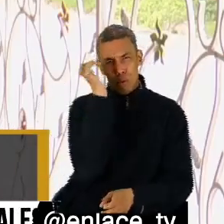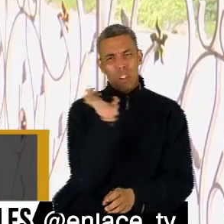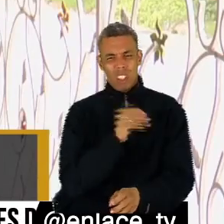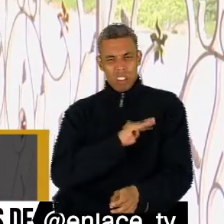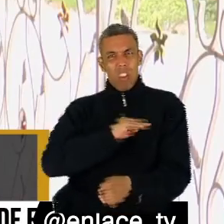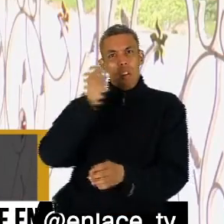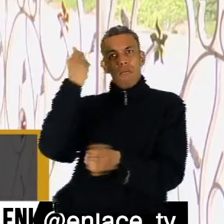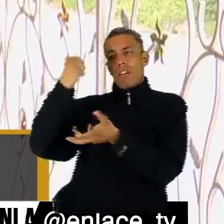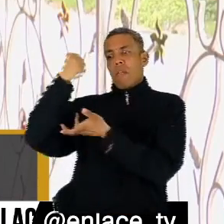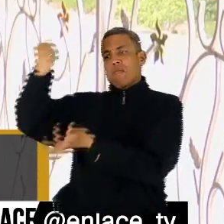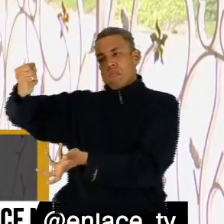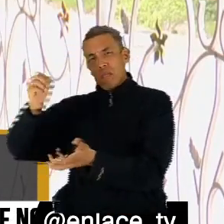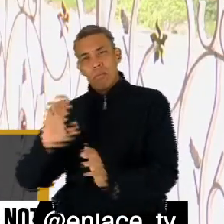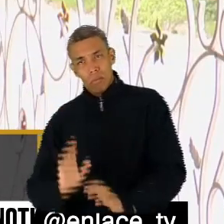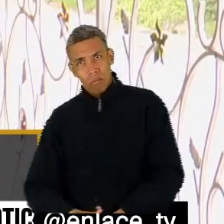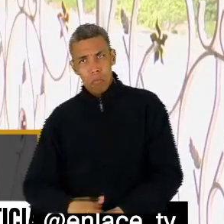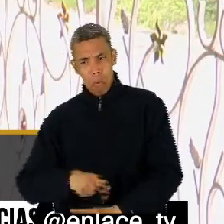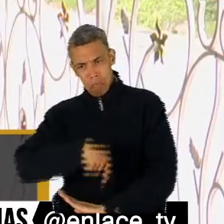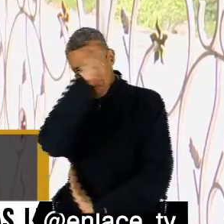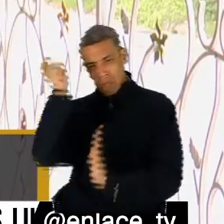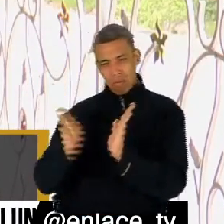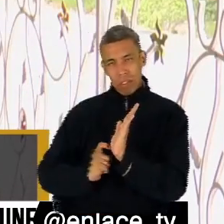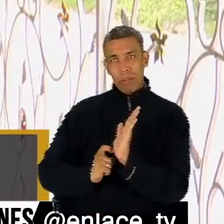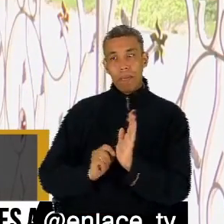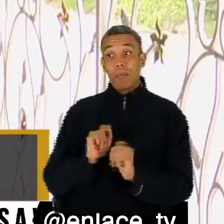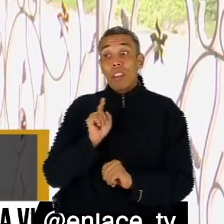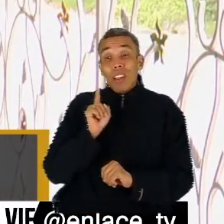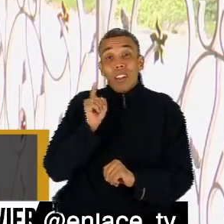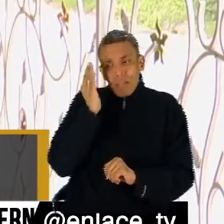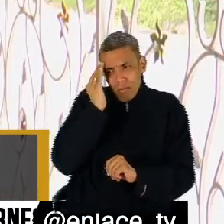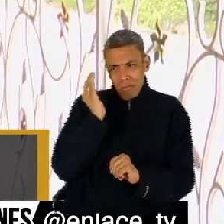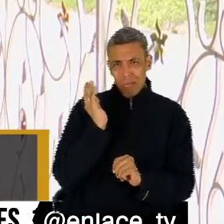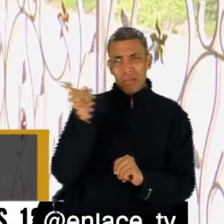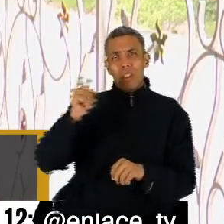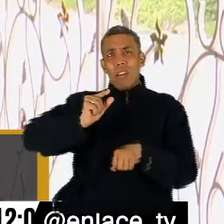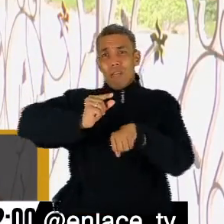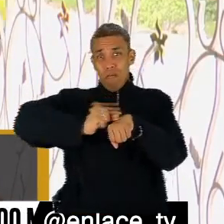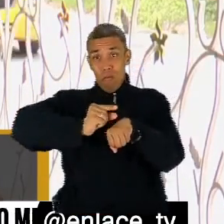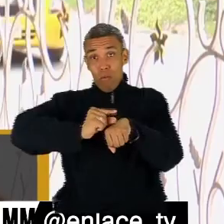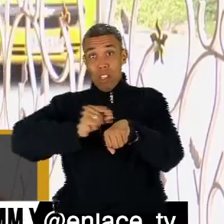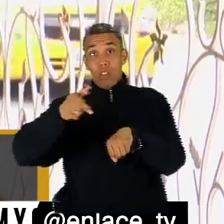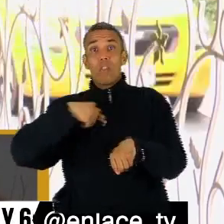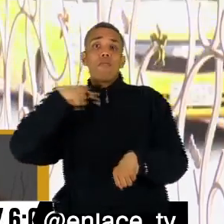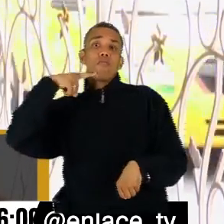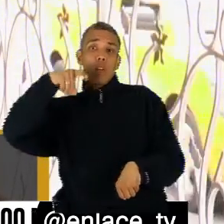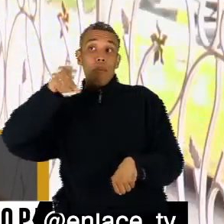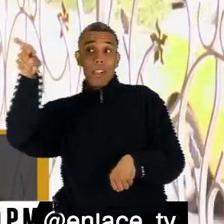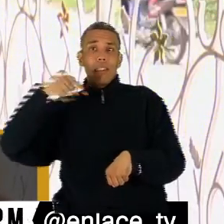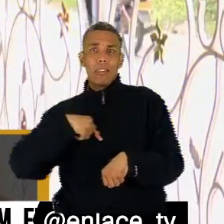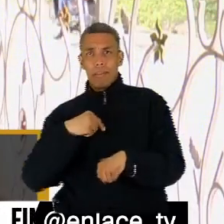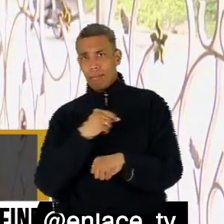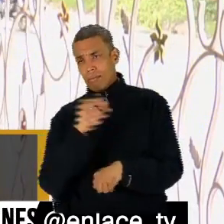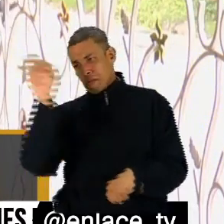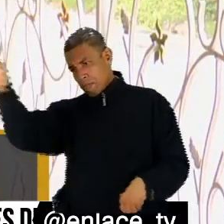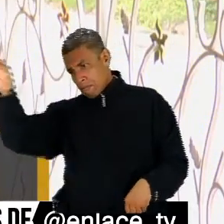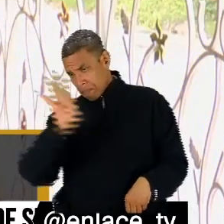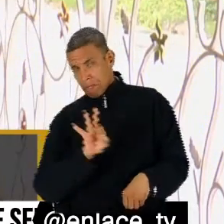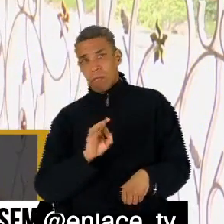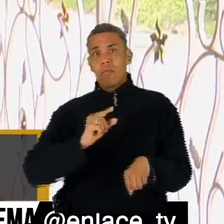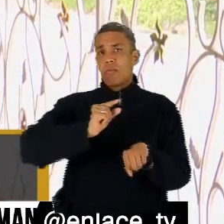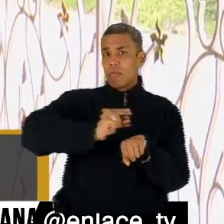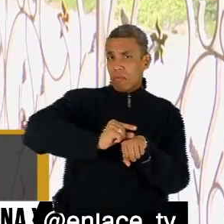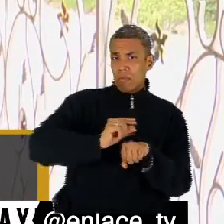fundación que, según tengo entendido, en la contratación no reunió los requisitos, escuchando los debates que se hicieron en el